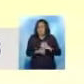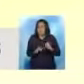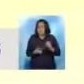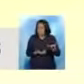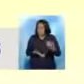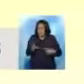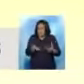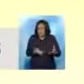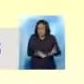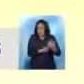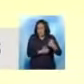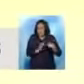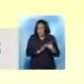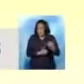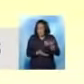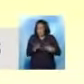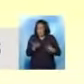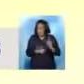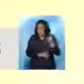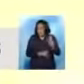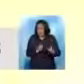¿Qué es lo primero que sacan de sus viviendas?